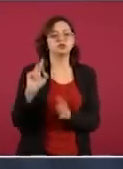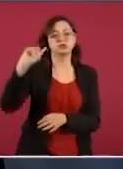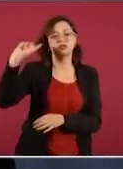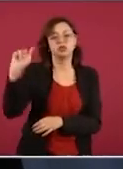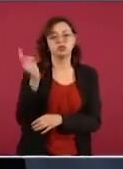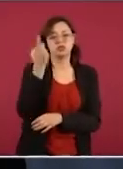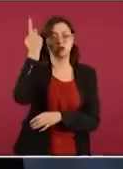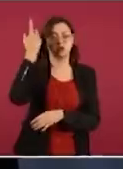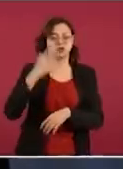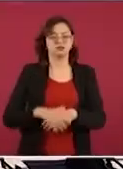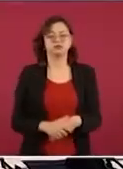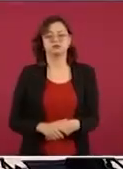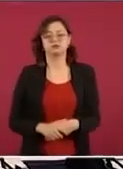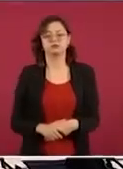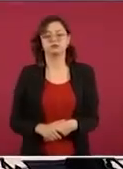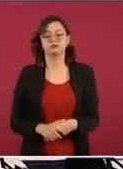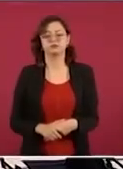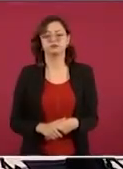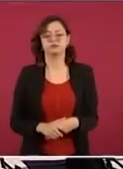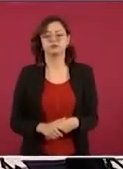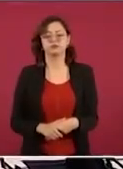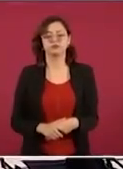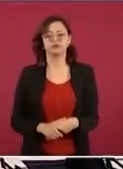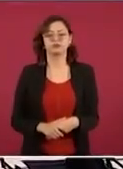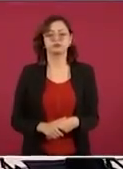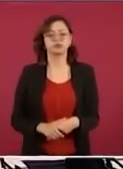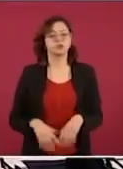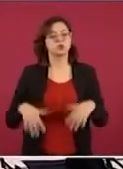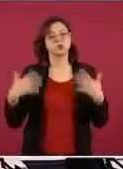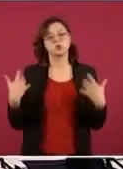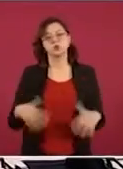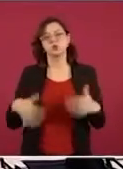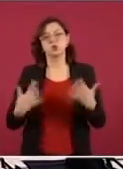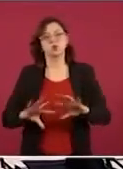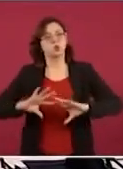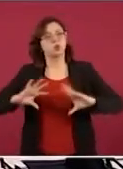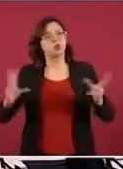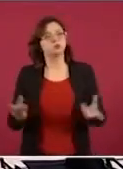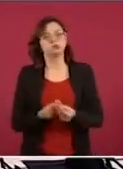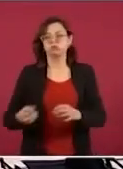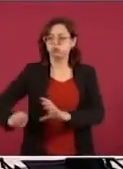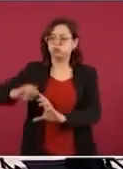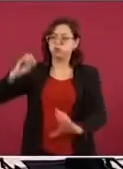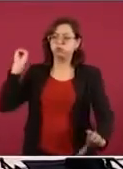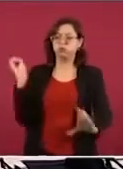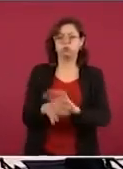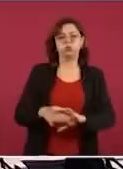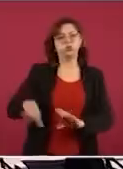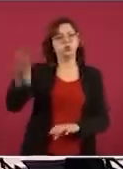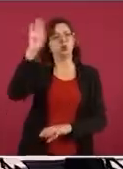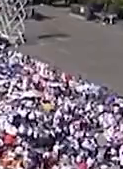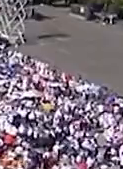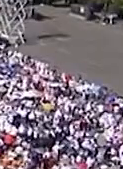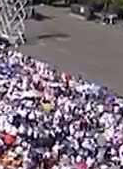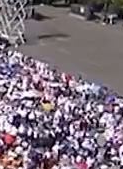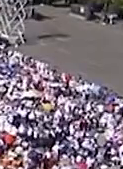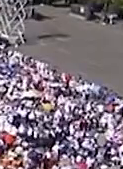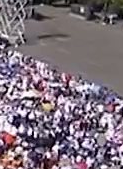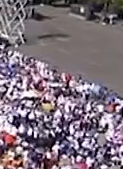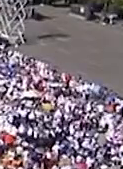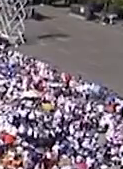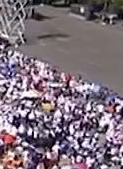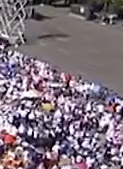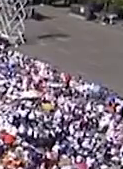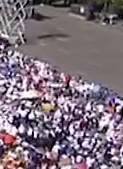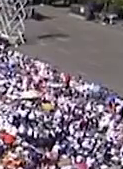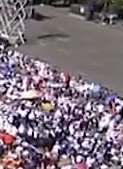26,980 millones de dólares, el monto más alto registrado en la historia. Este año, el